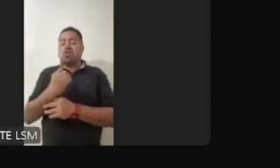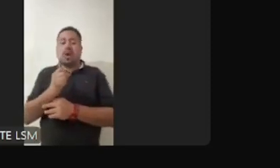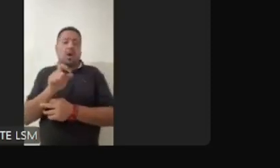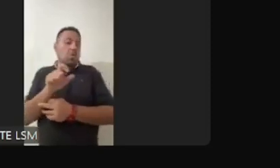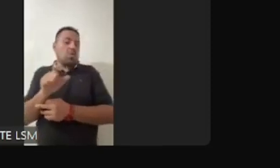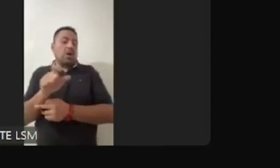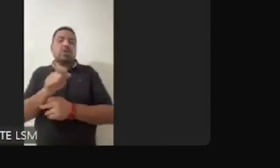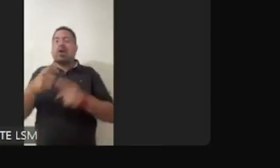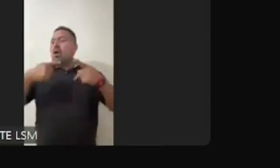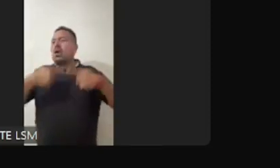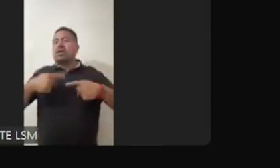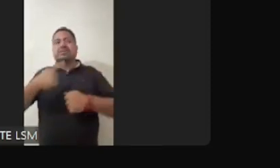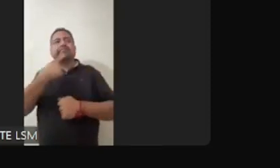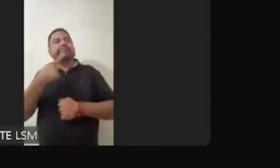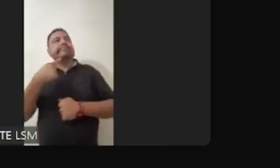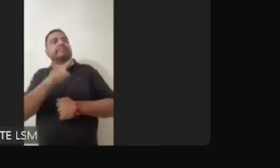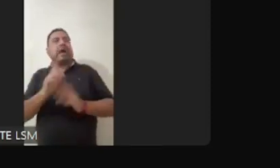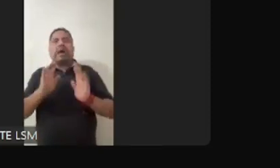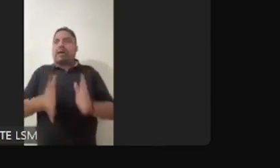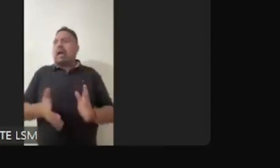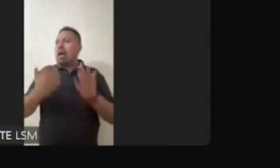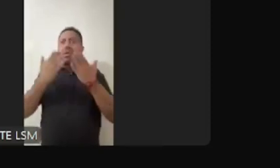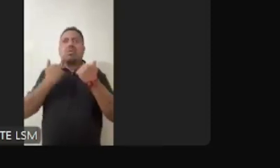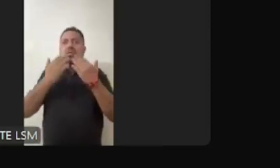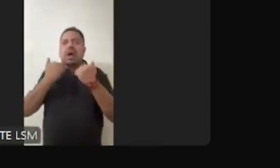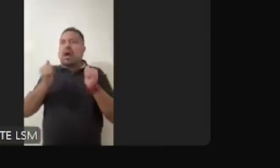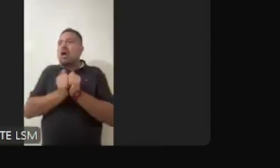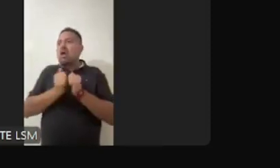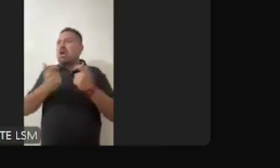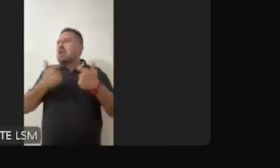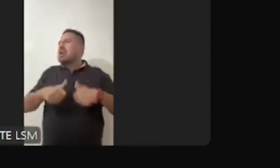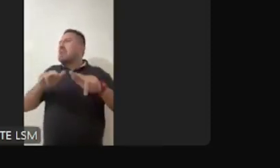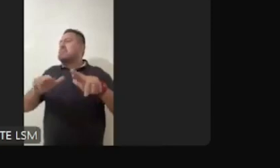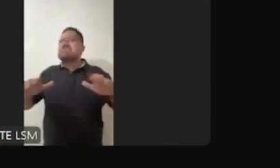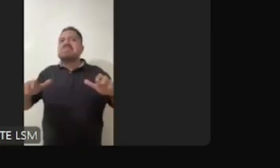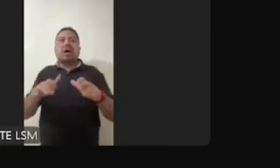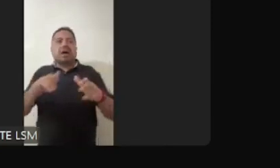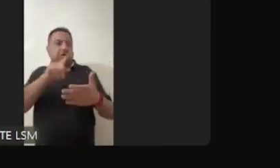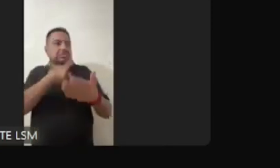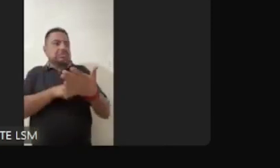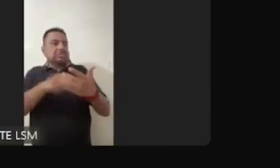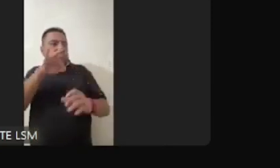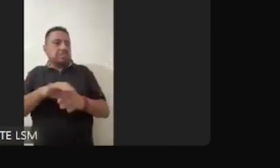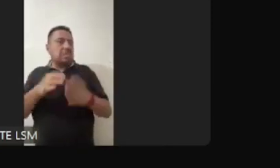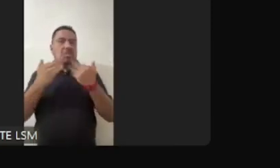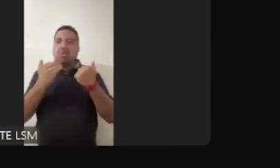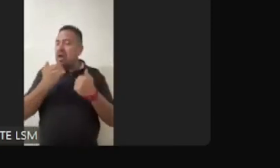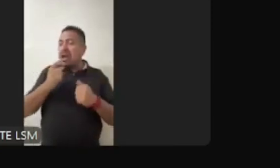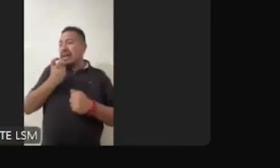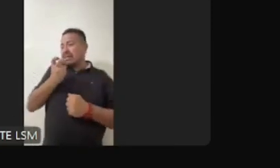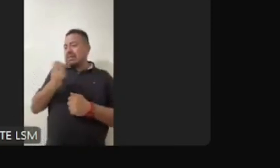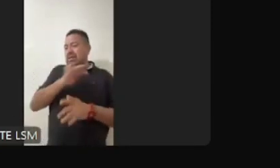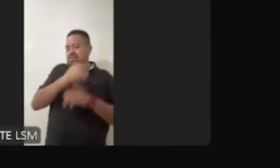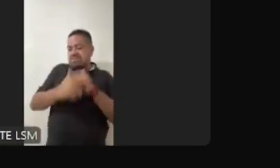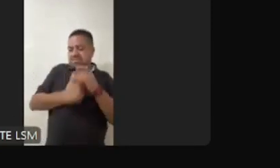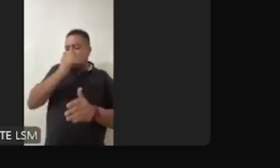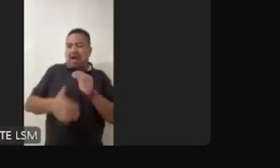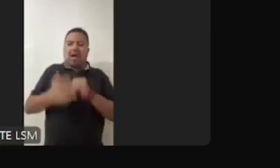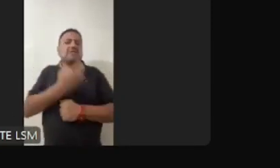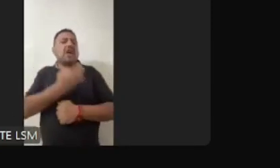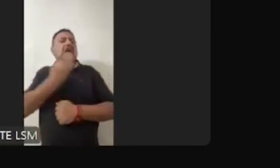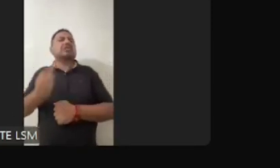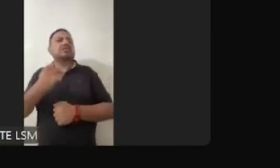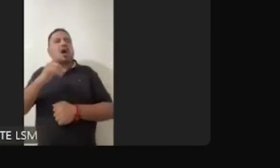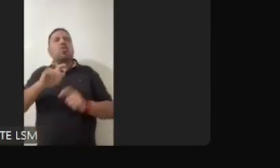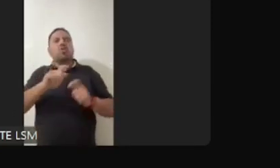personas impugnantes ya no contaban con la calidad de representantes de elección popular ello Al haber fenecido el periodo por el cual fueron